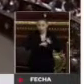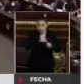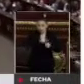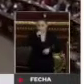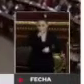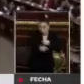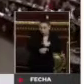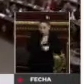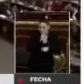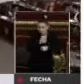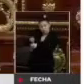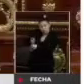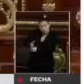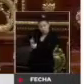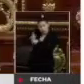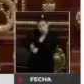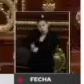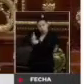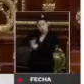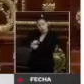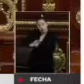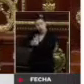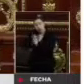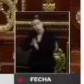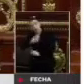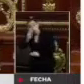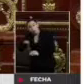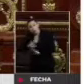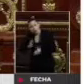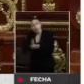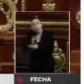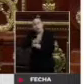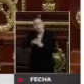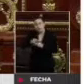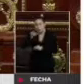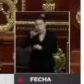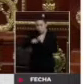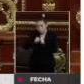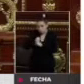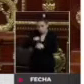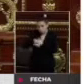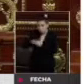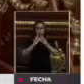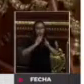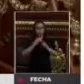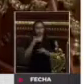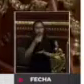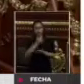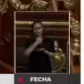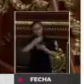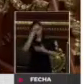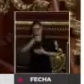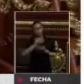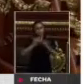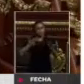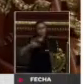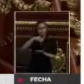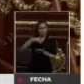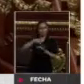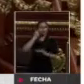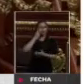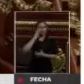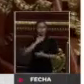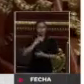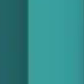pretende establecer que el delito sea perseguido por oficio. La iniciativa será dictaminada en las Comisiones Unidas de Administración y Procuración de Justicia y